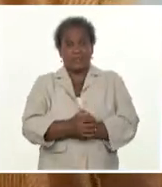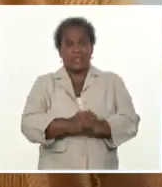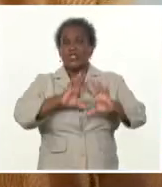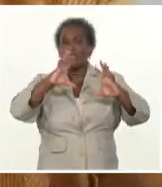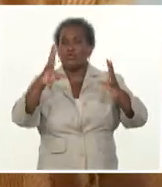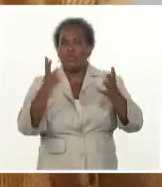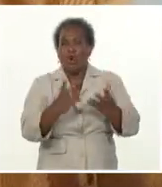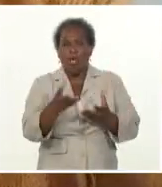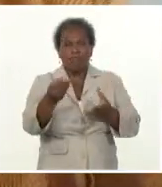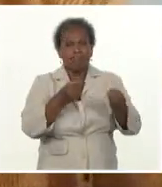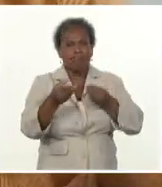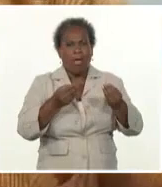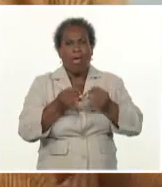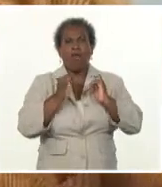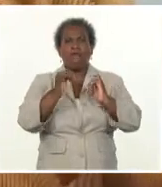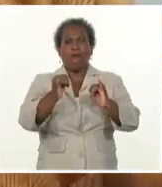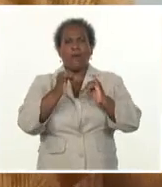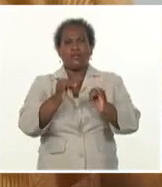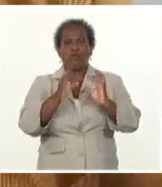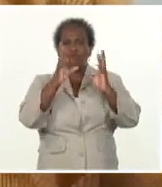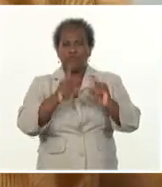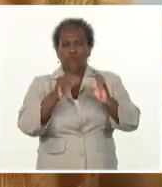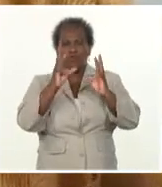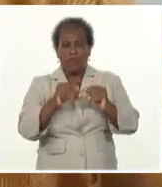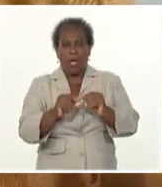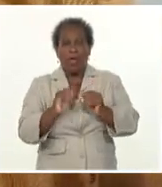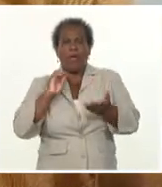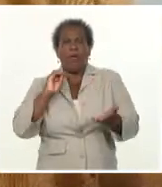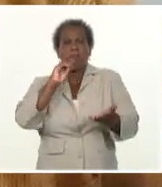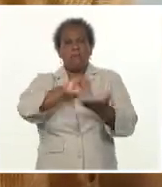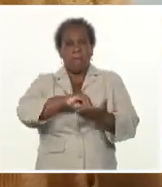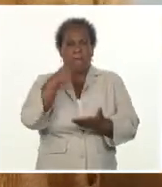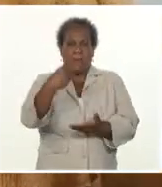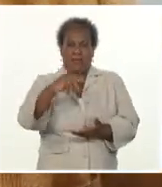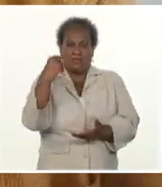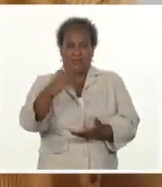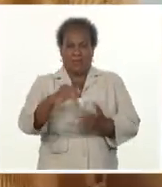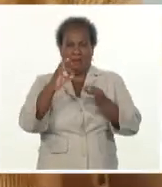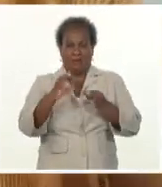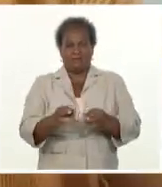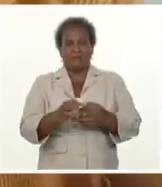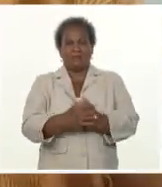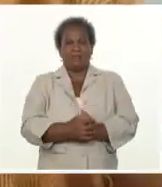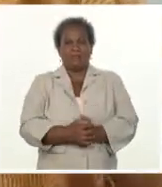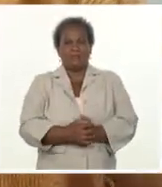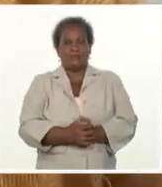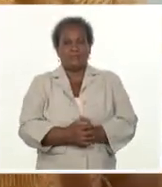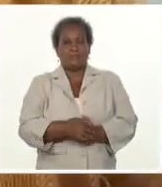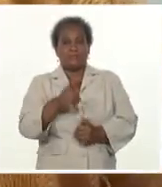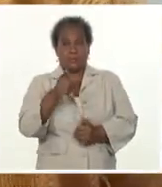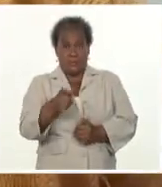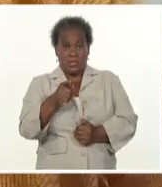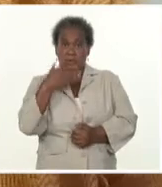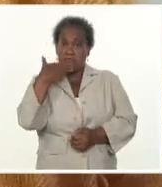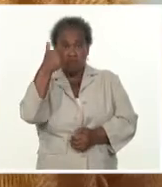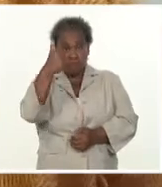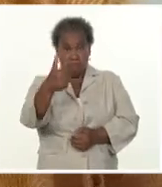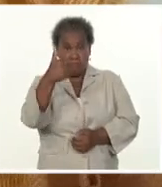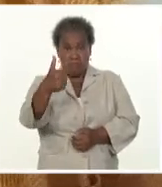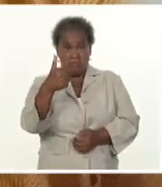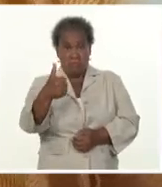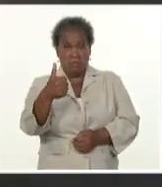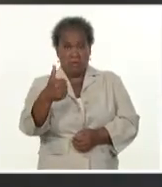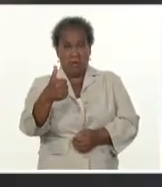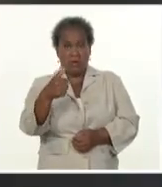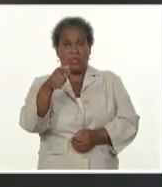información científica novedosa que se obtenga, poder aplicarla a la práctica de una forma u otra que redunde en beneficio de